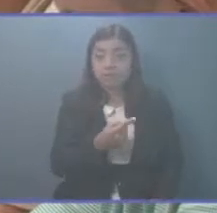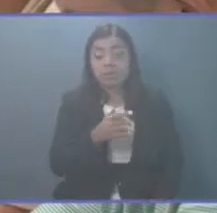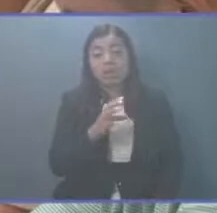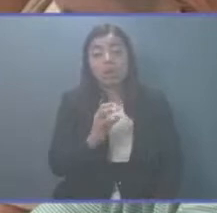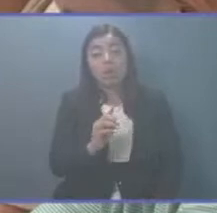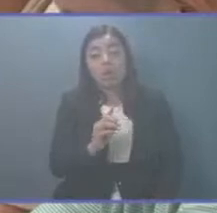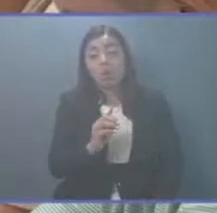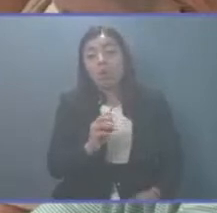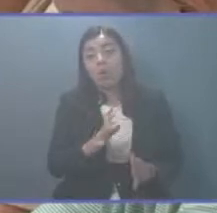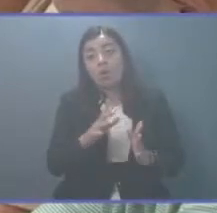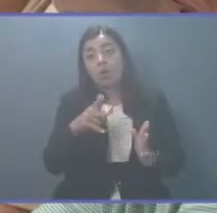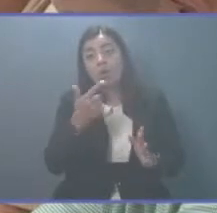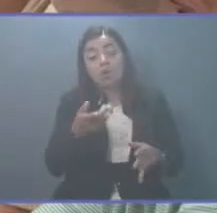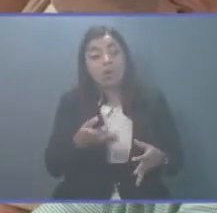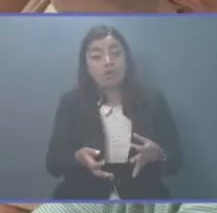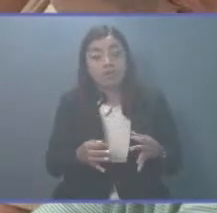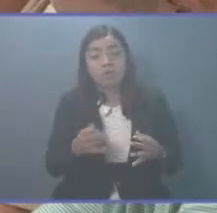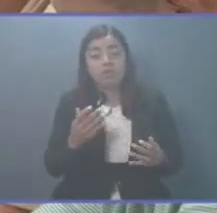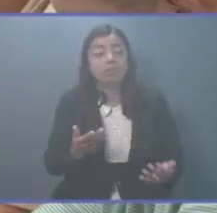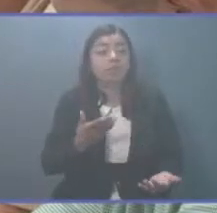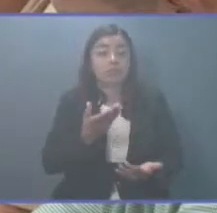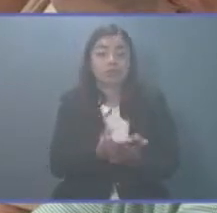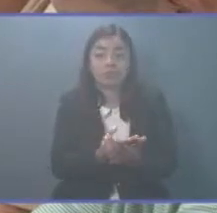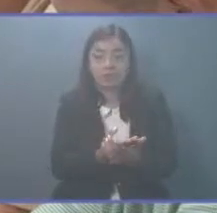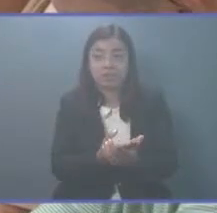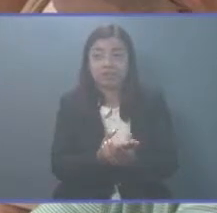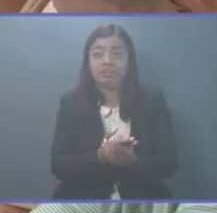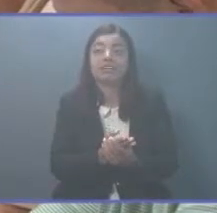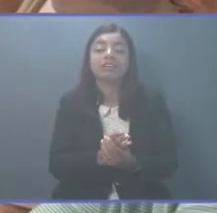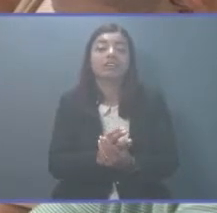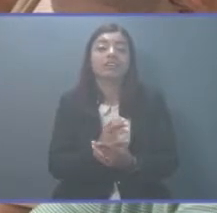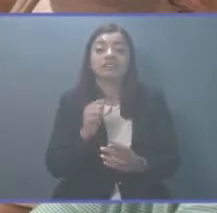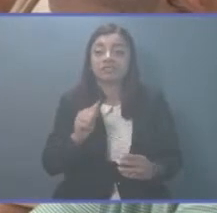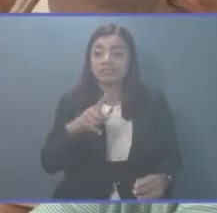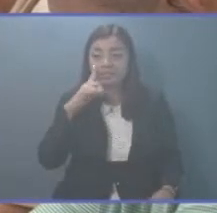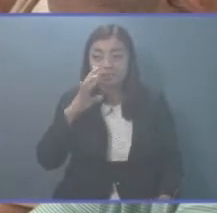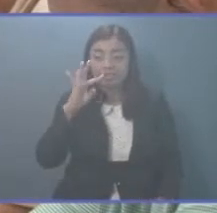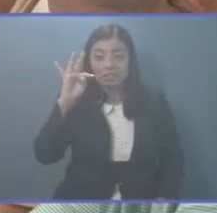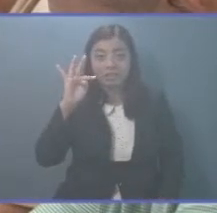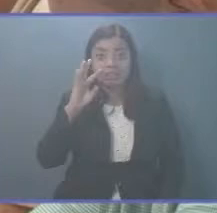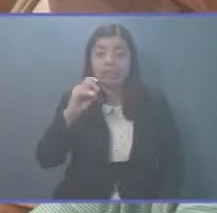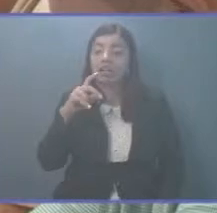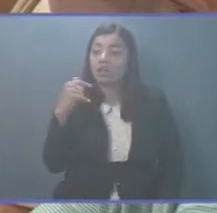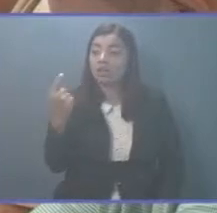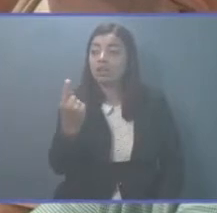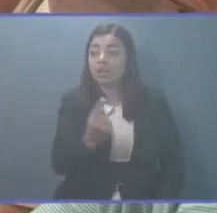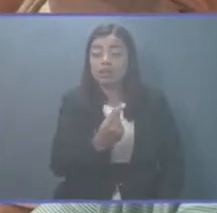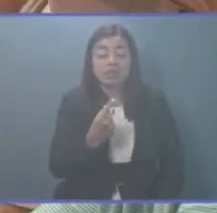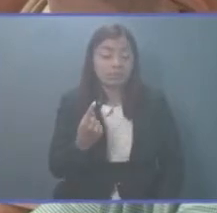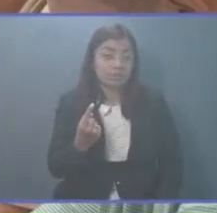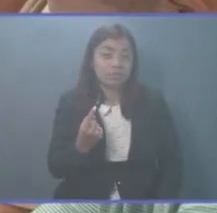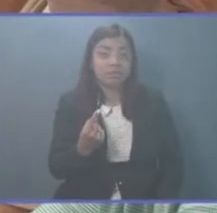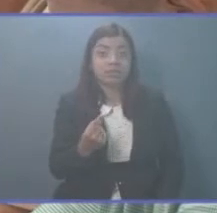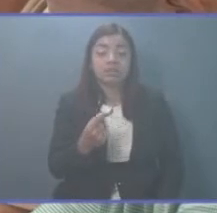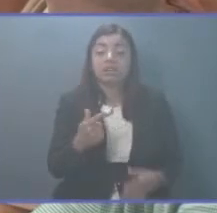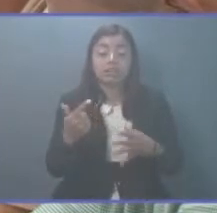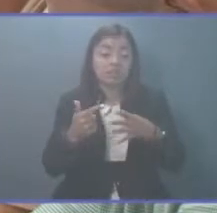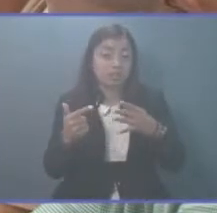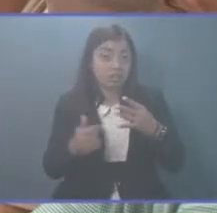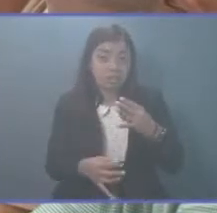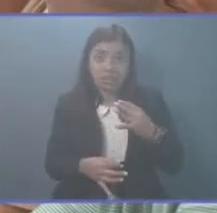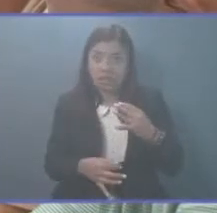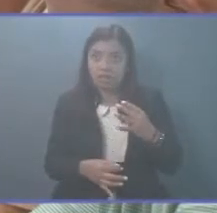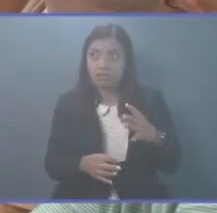otro, ¿verdad?, prometa, ofrezca o entregue a un testigo o persona objeto del tráfico ilegal,